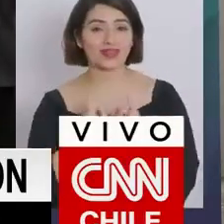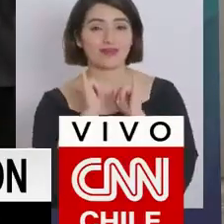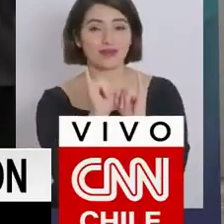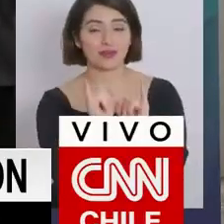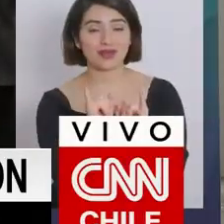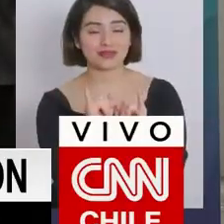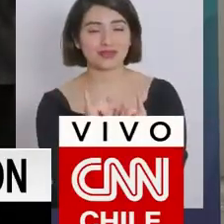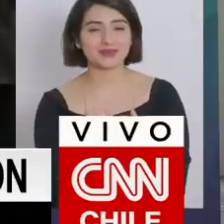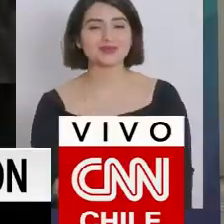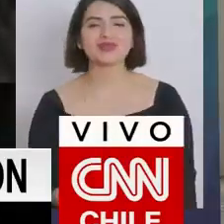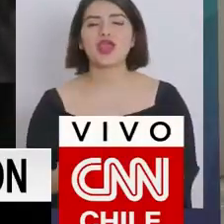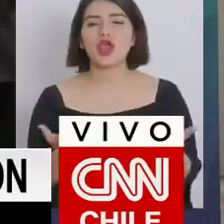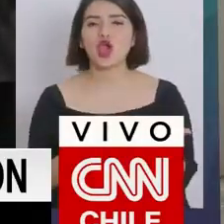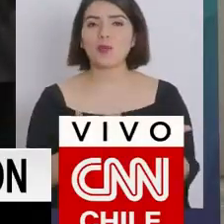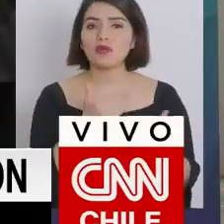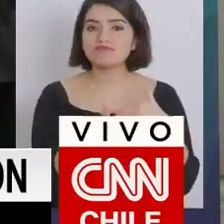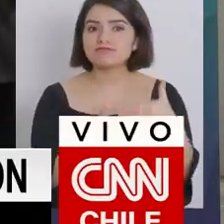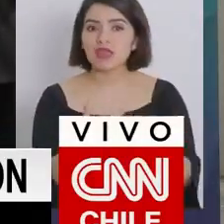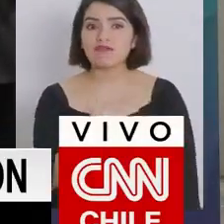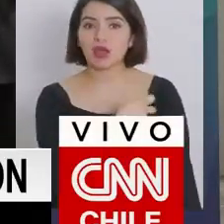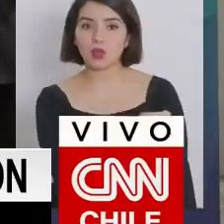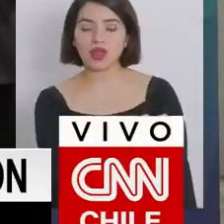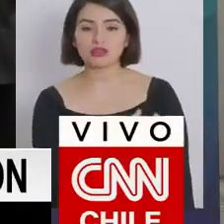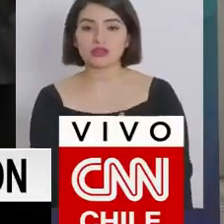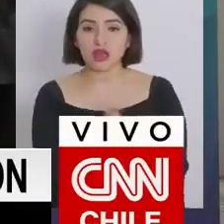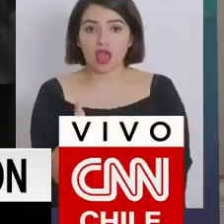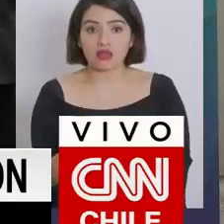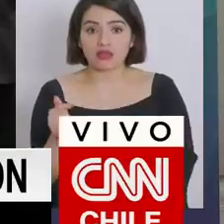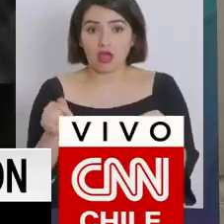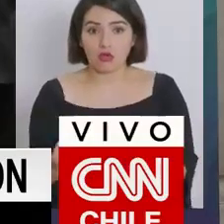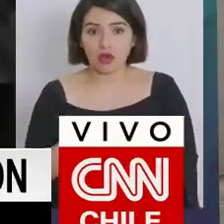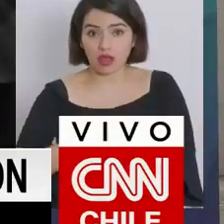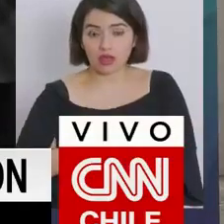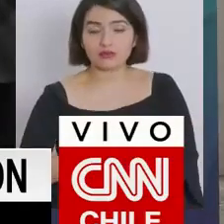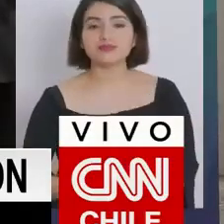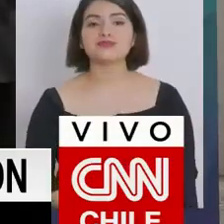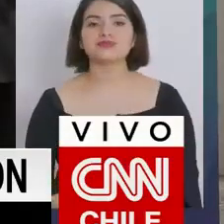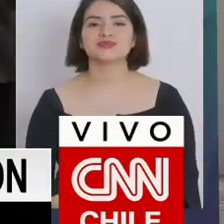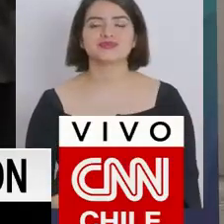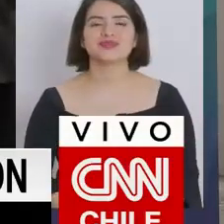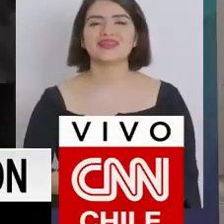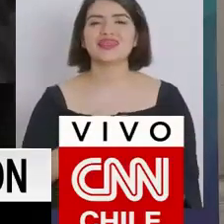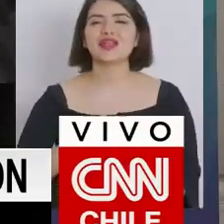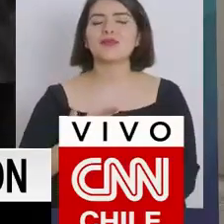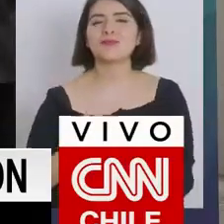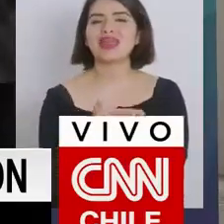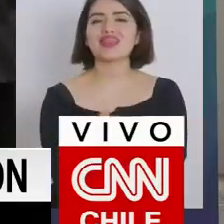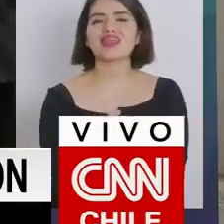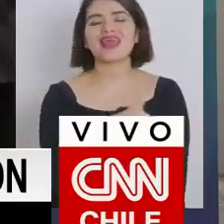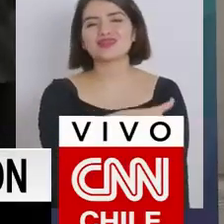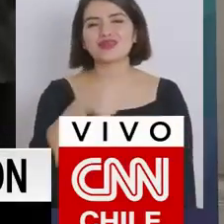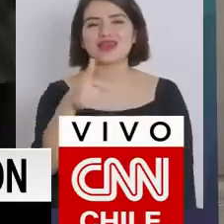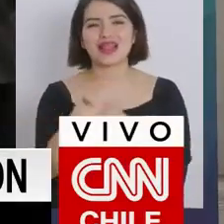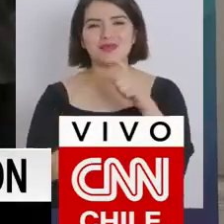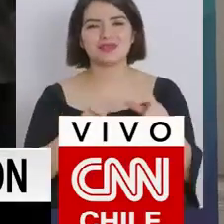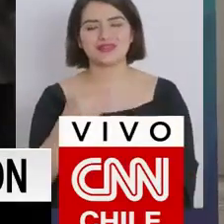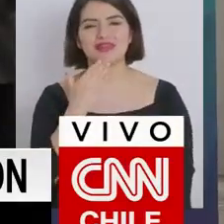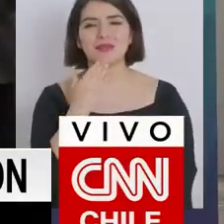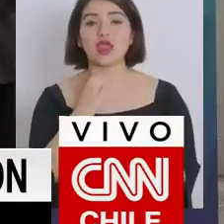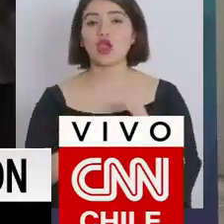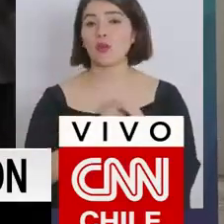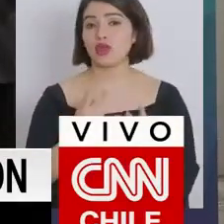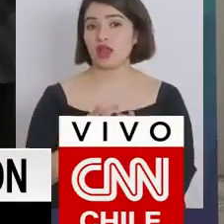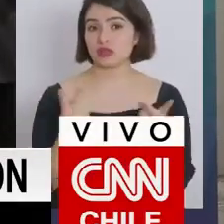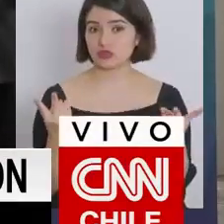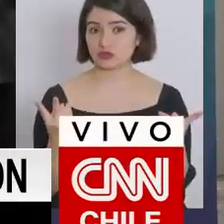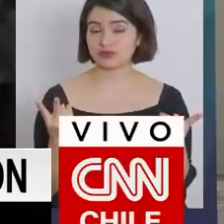de cómo va la vacunación, el estado de la vacunación hasta esta hora, quisiera pedirle a todas las personas y a los medios de comunicación en